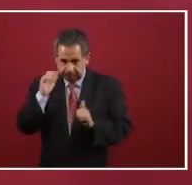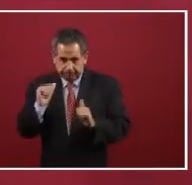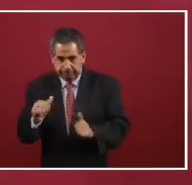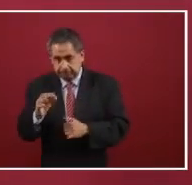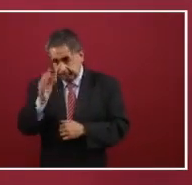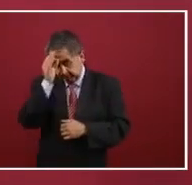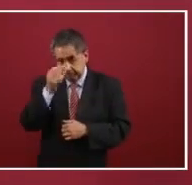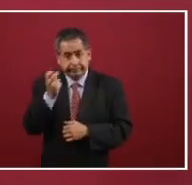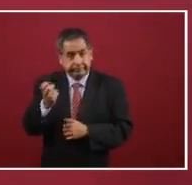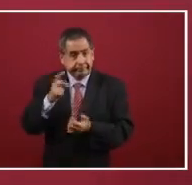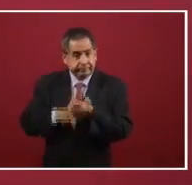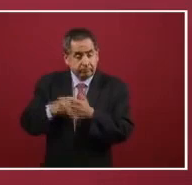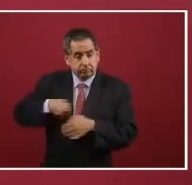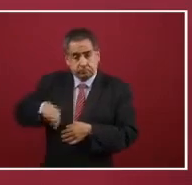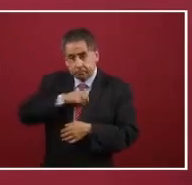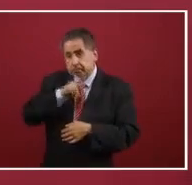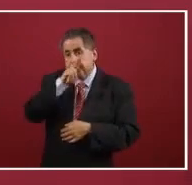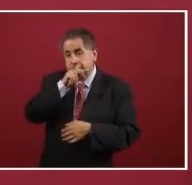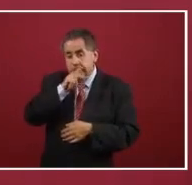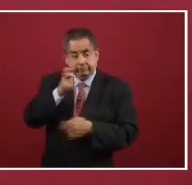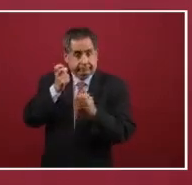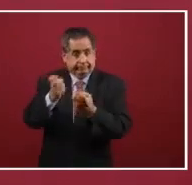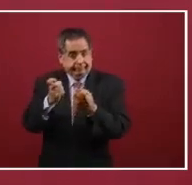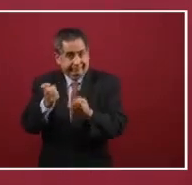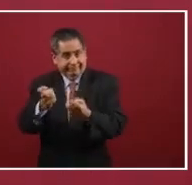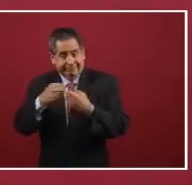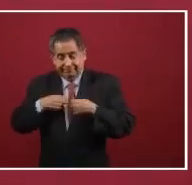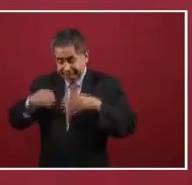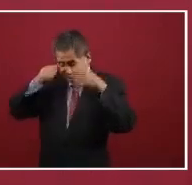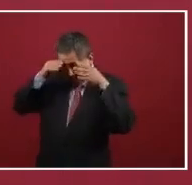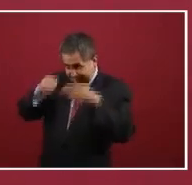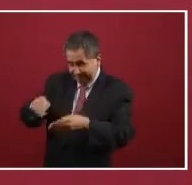Esa es mi preocupación. En eso estamos